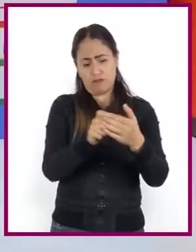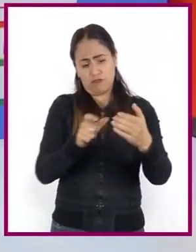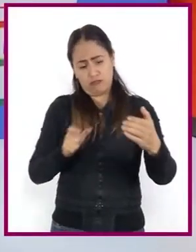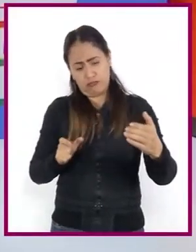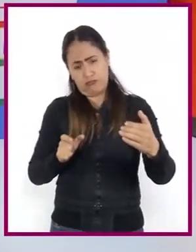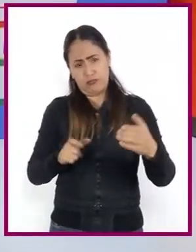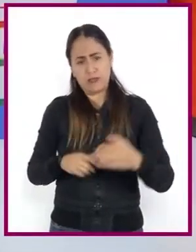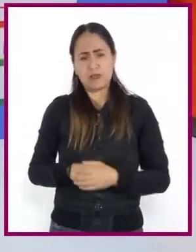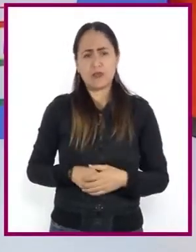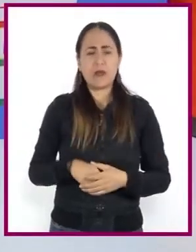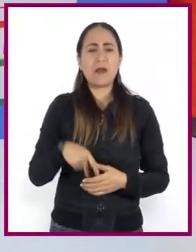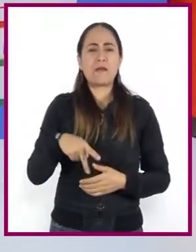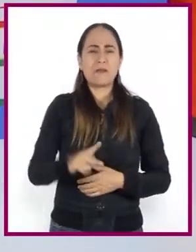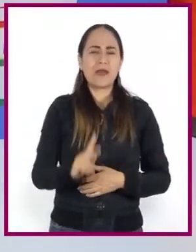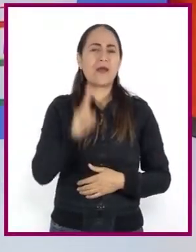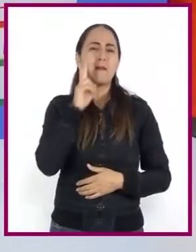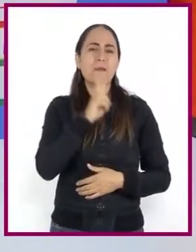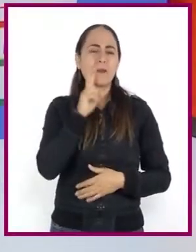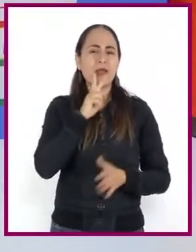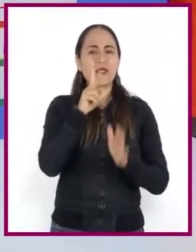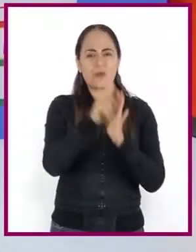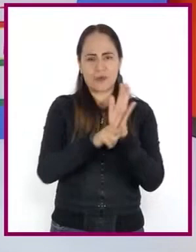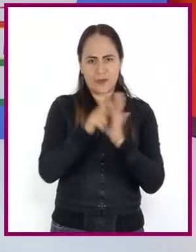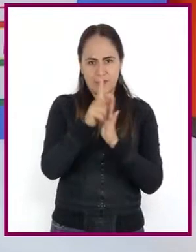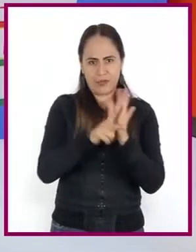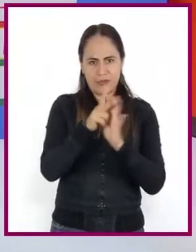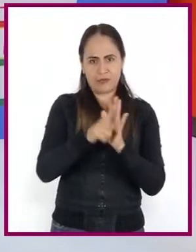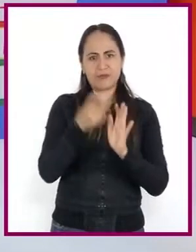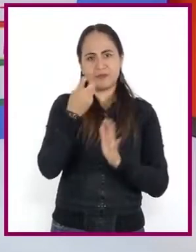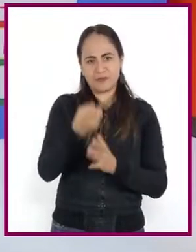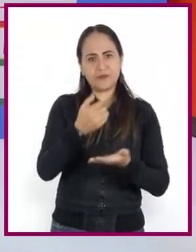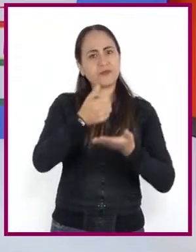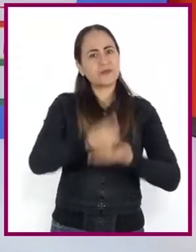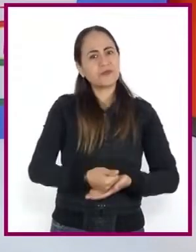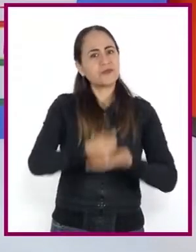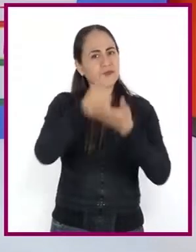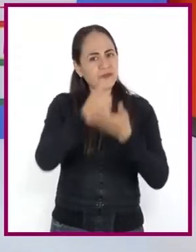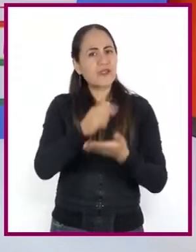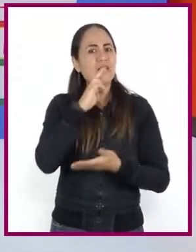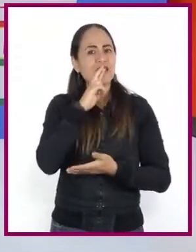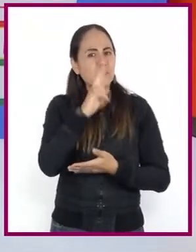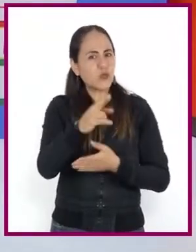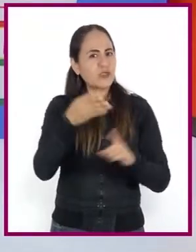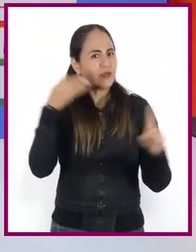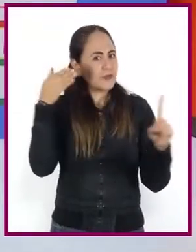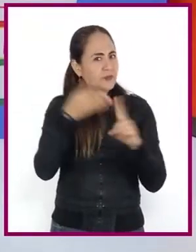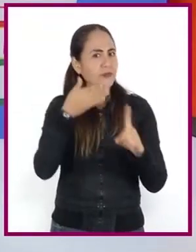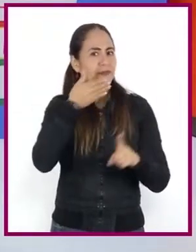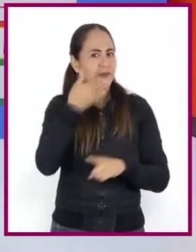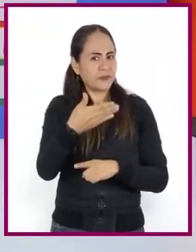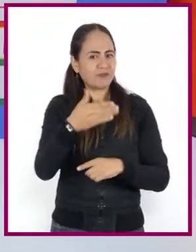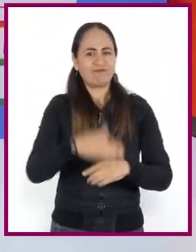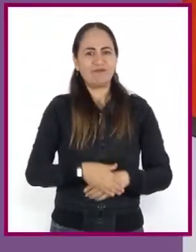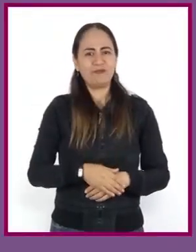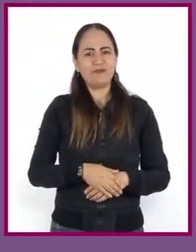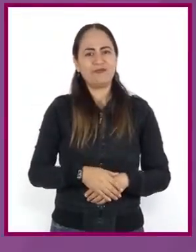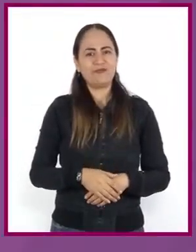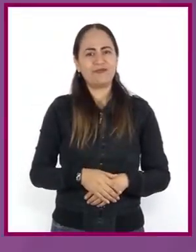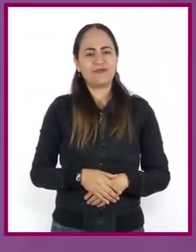les parece si vemos la siguiente cápsula que nos guiará mucho mejor hacia la respuesta correcta?